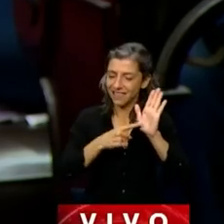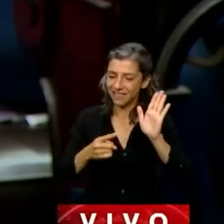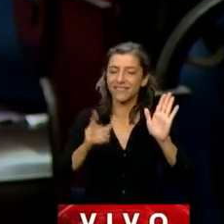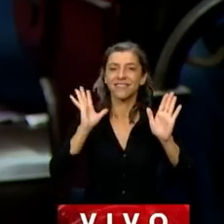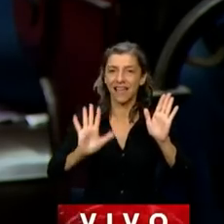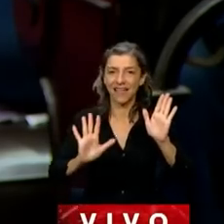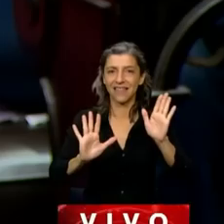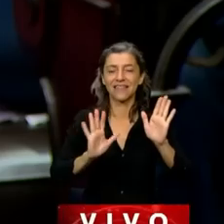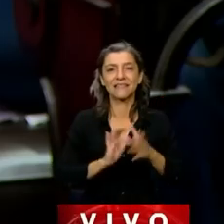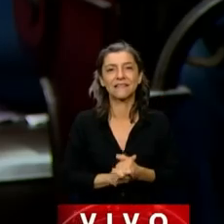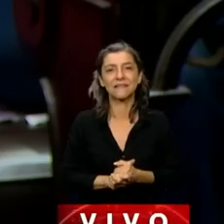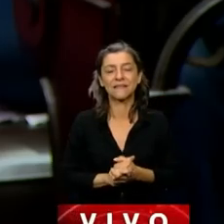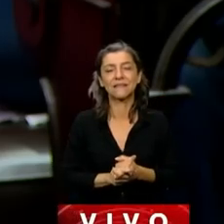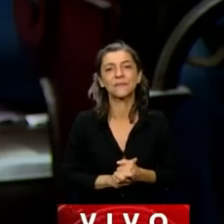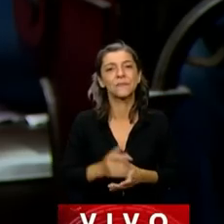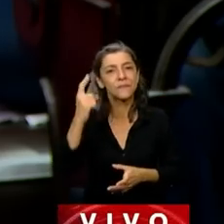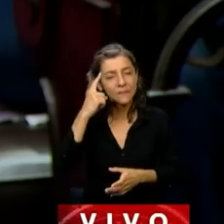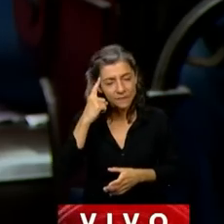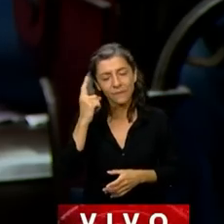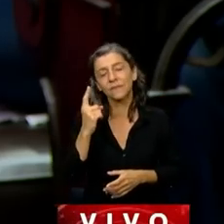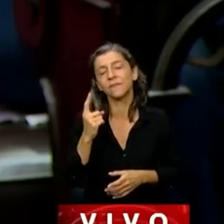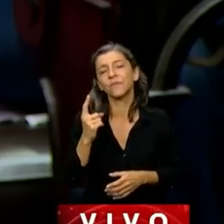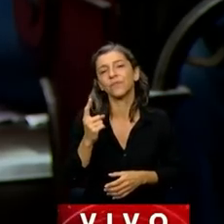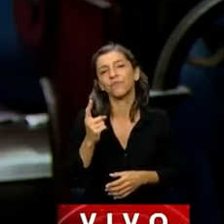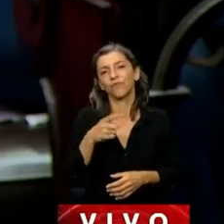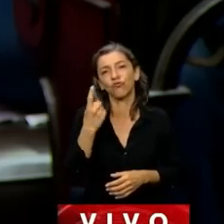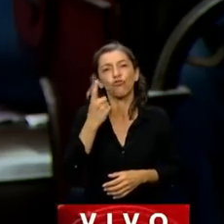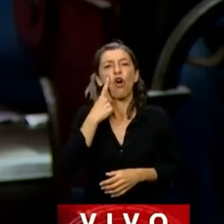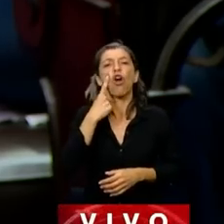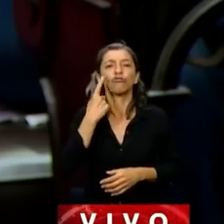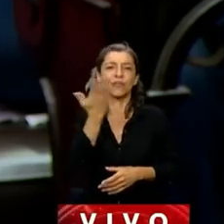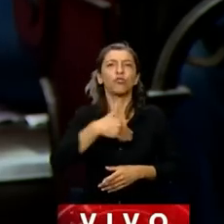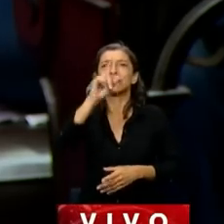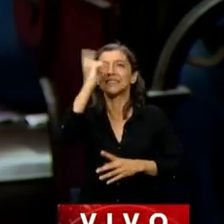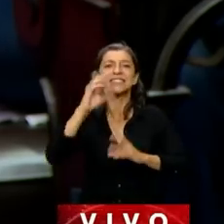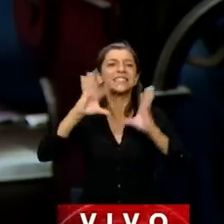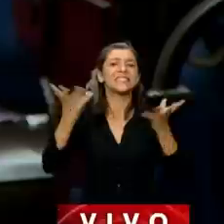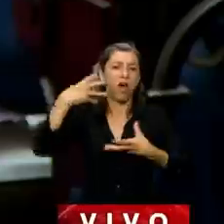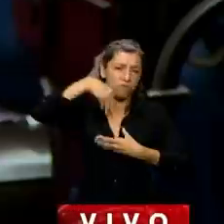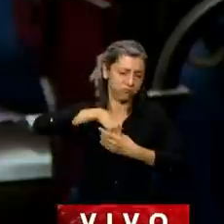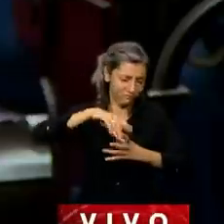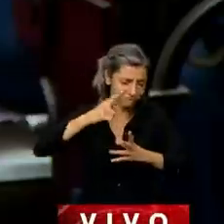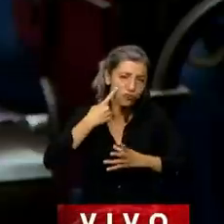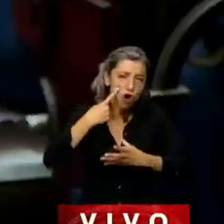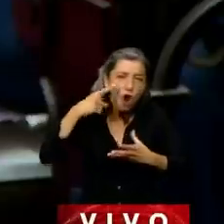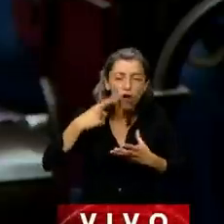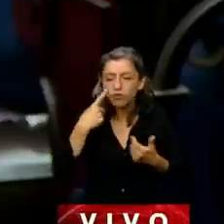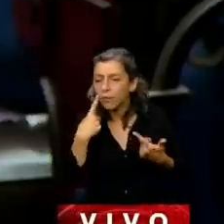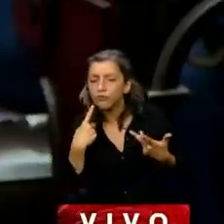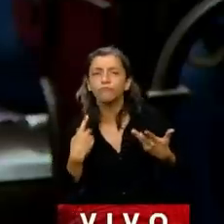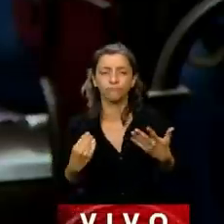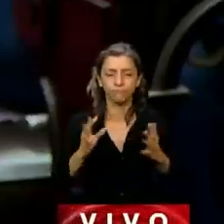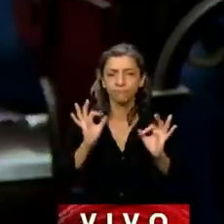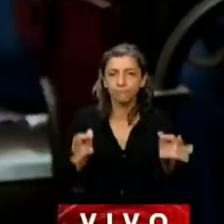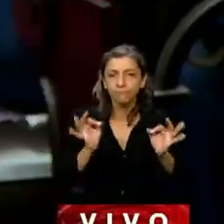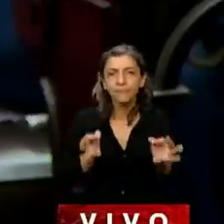Creo... Para los que conocemos el interior del Estado y tenemos experiencia de gestión ejecutiva, que